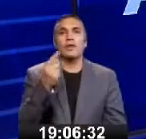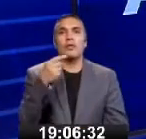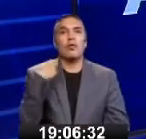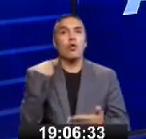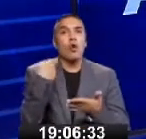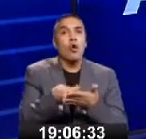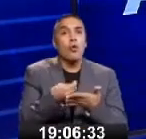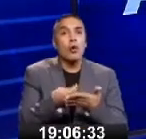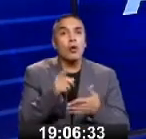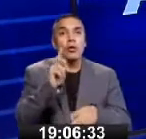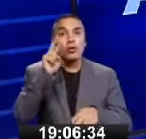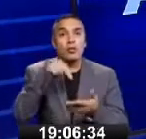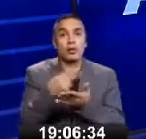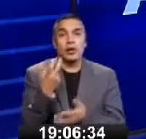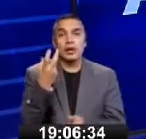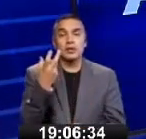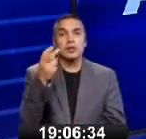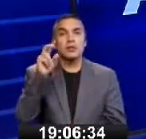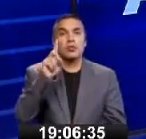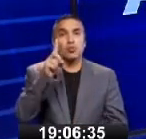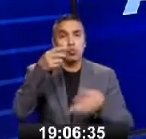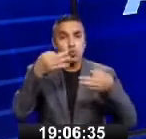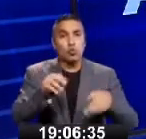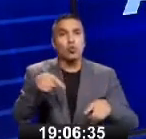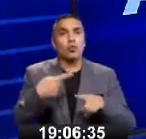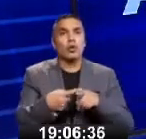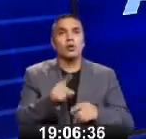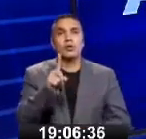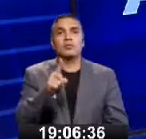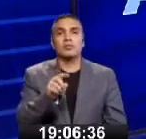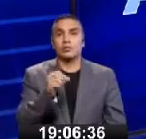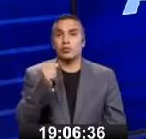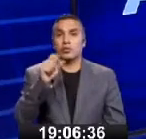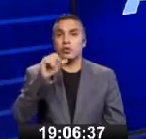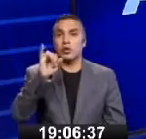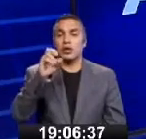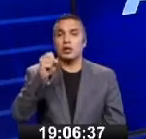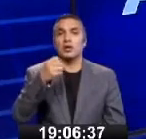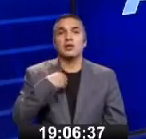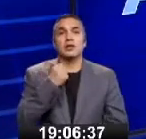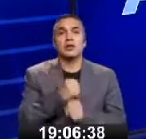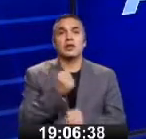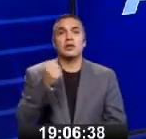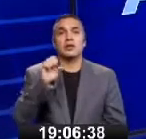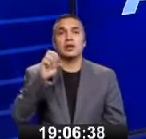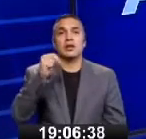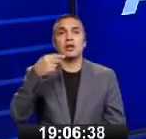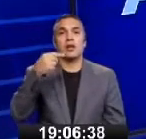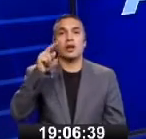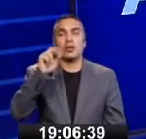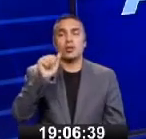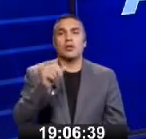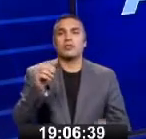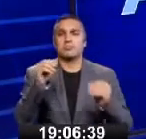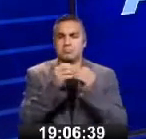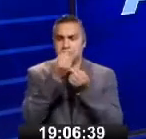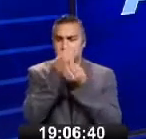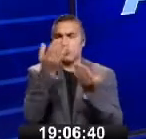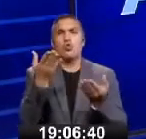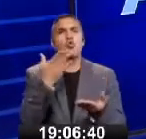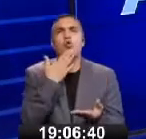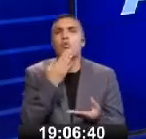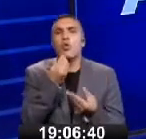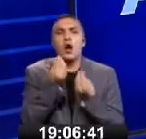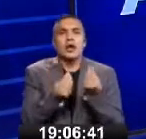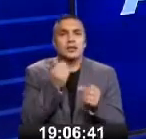propiedades durante el año 2013, justamente cuando Solís dirigía la Senagua. A continuación les contamos cómo se